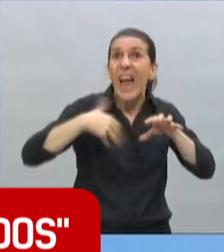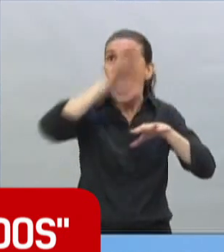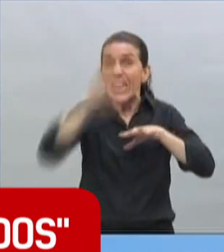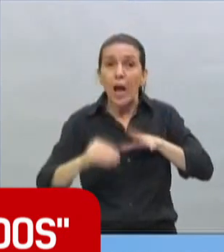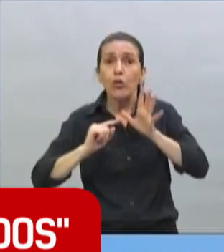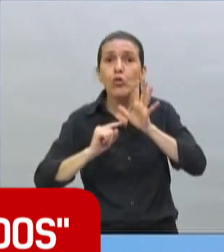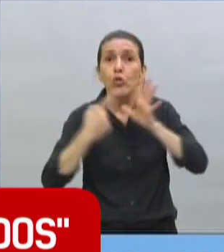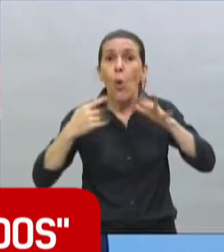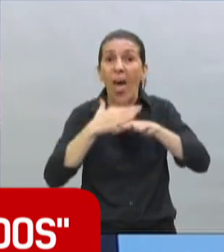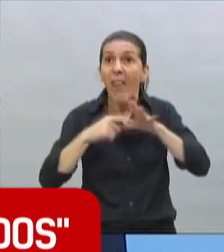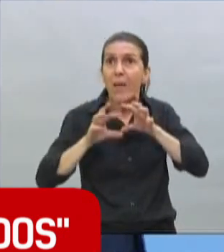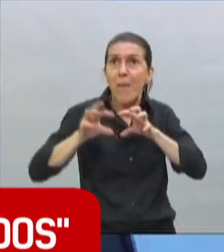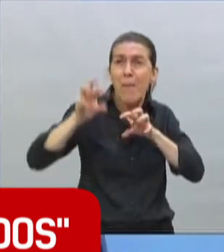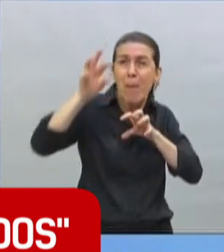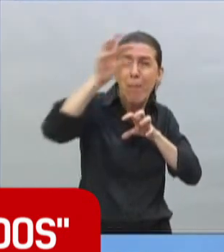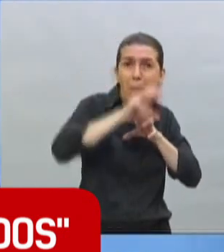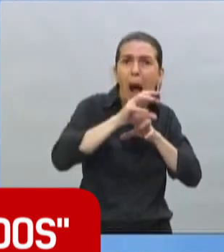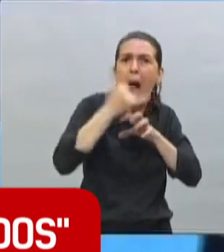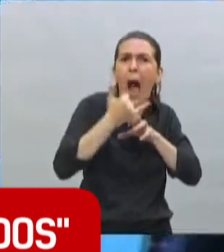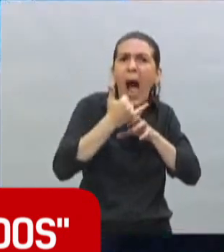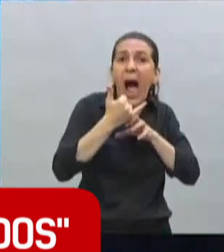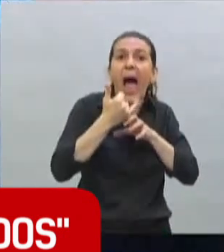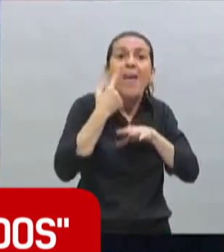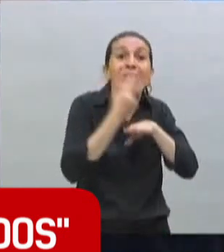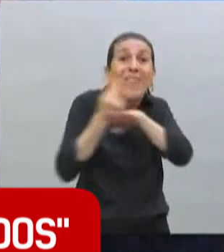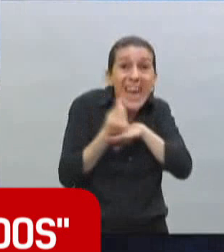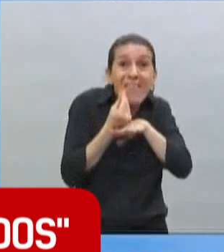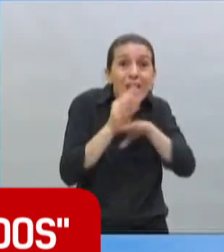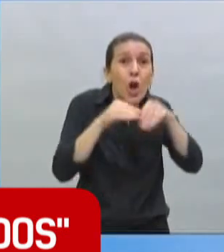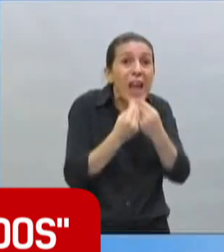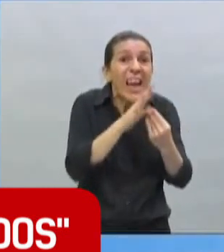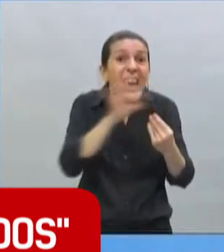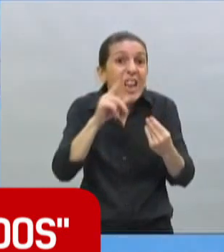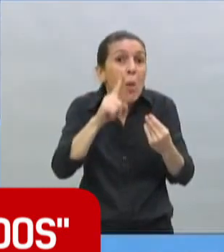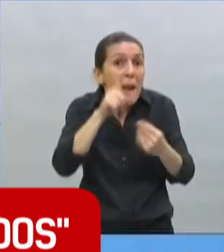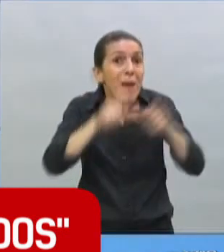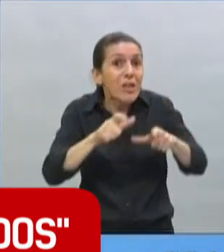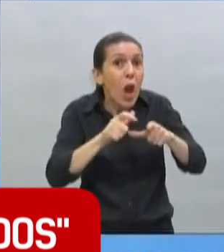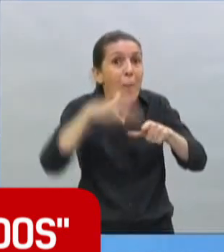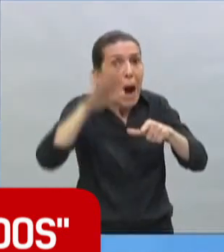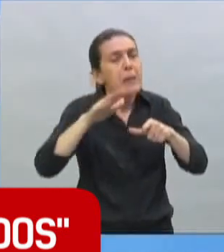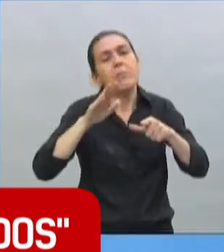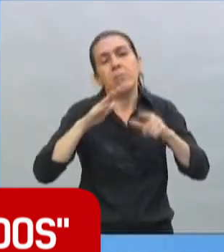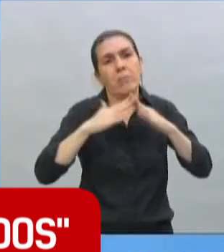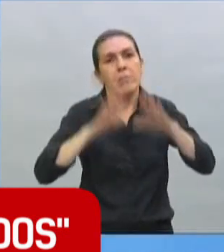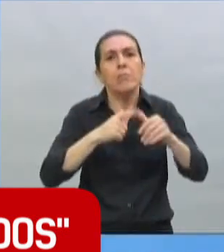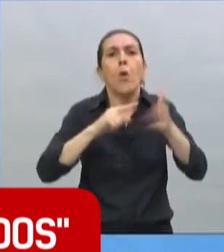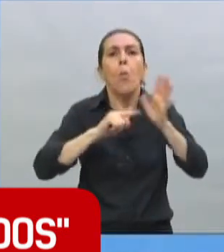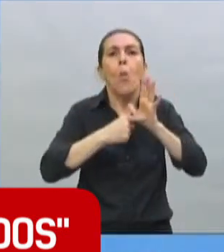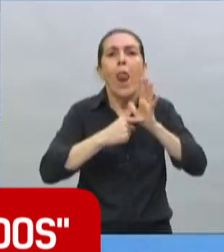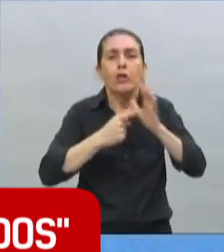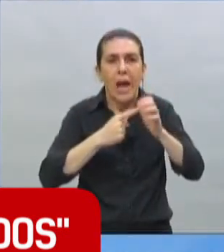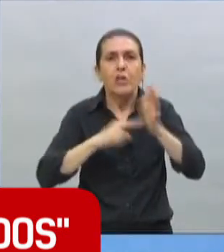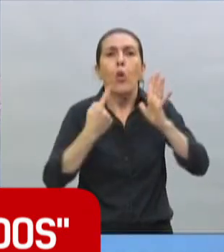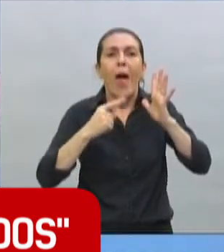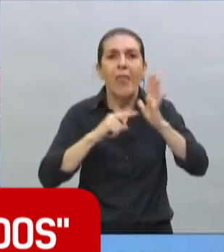urbanos donde se concentran más de 500.000 habitantes. Esto es Ciudad de Buenos Aires, es Gran Buenos Aires en